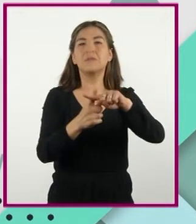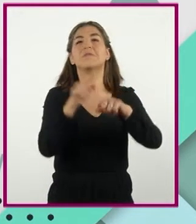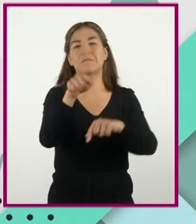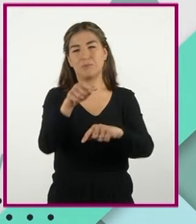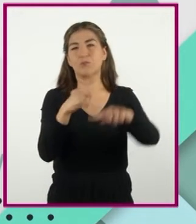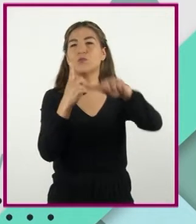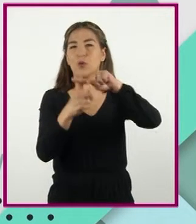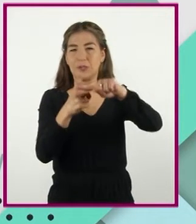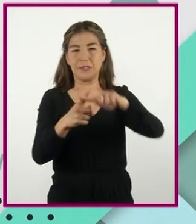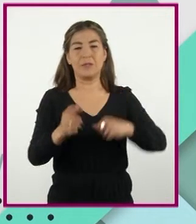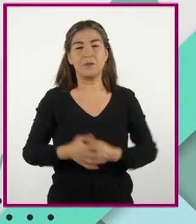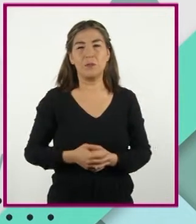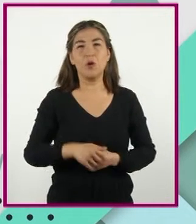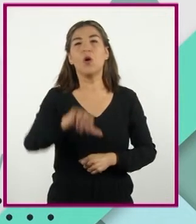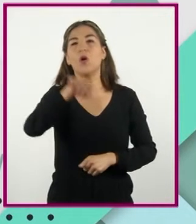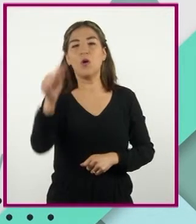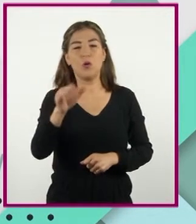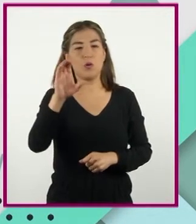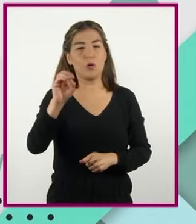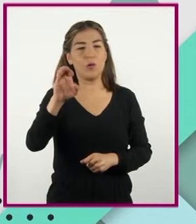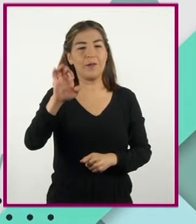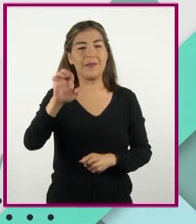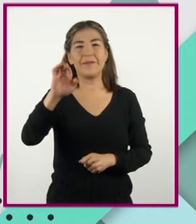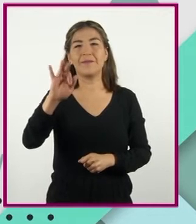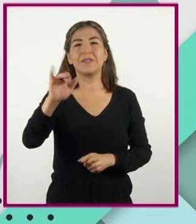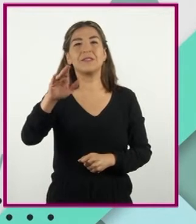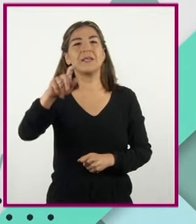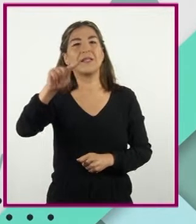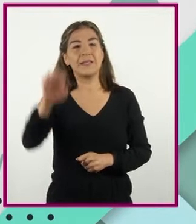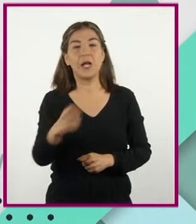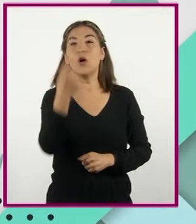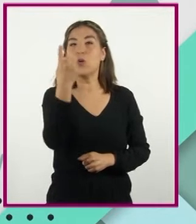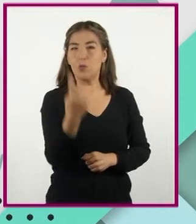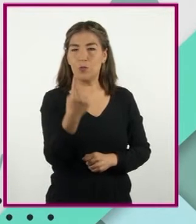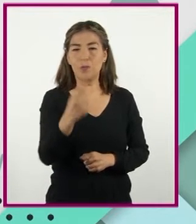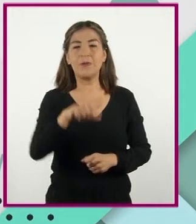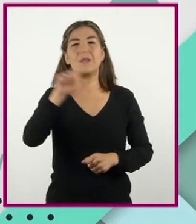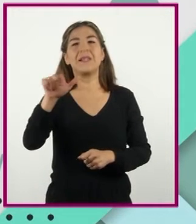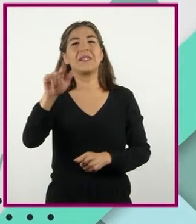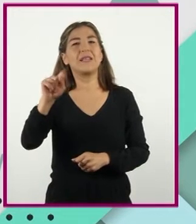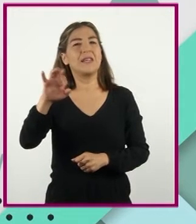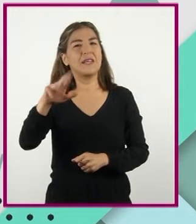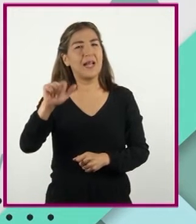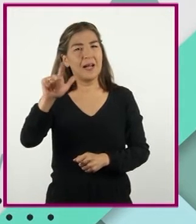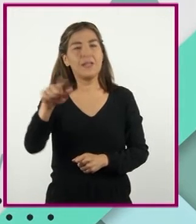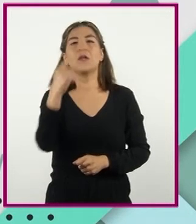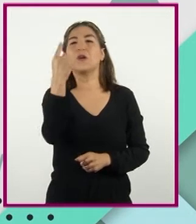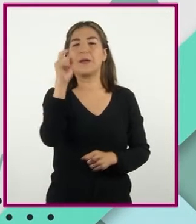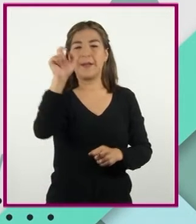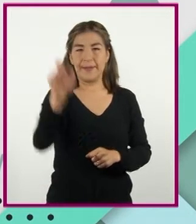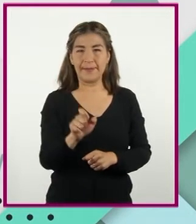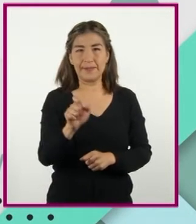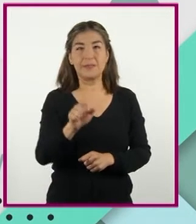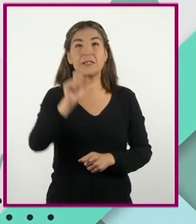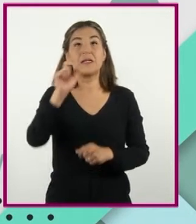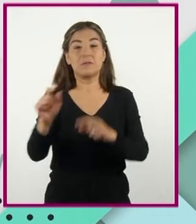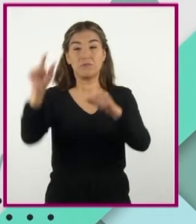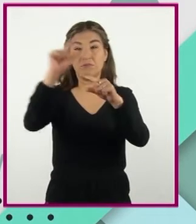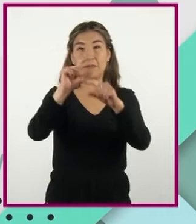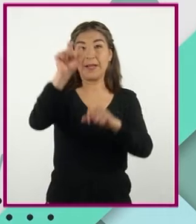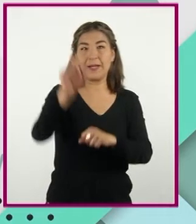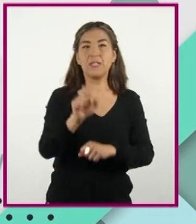positivo. El coeficiente es 1, la parte literal es la X, el exponente de la literal X es